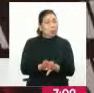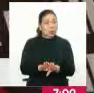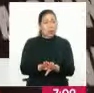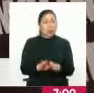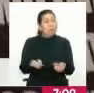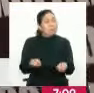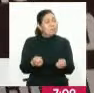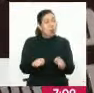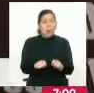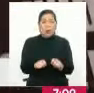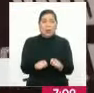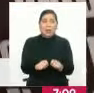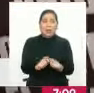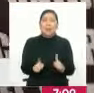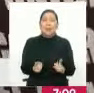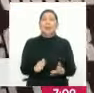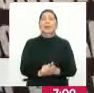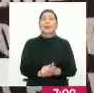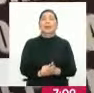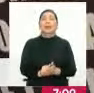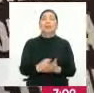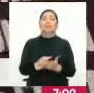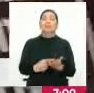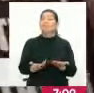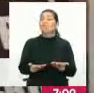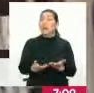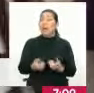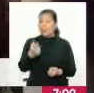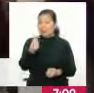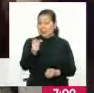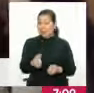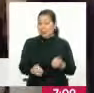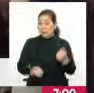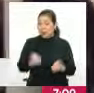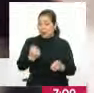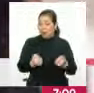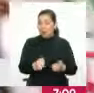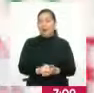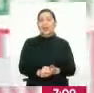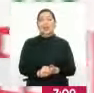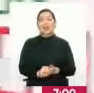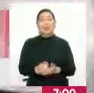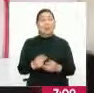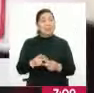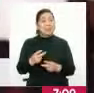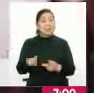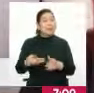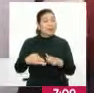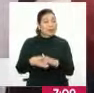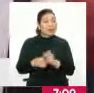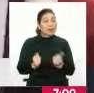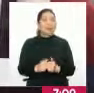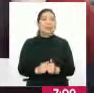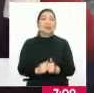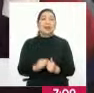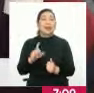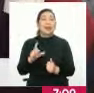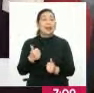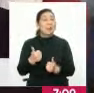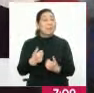coloque bloques de cemento, se inhabilite, y entonces los conductores, los transportistas, los vecinos que ingresan tanto al distrito de La